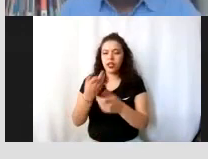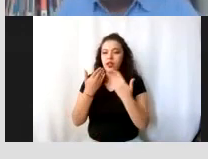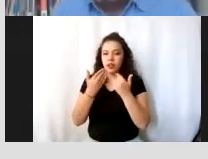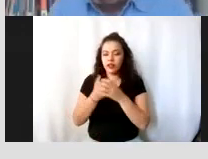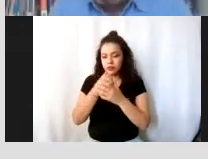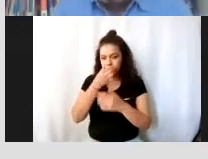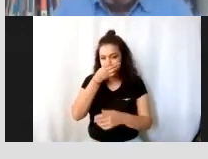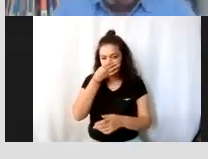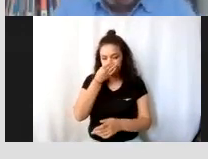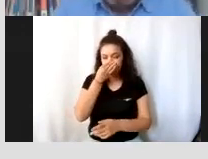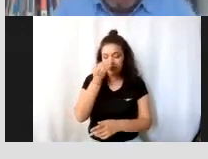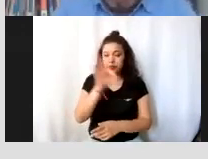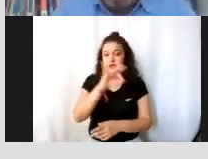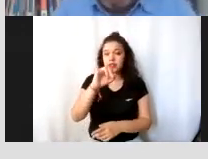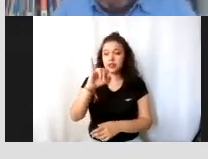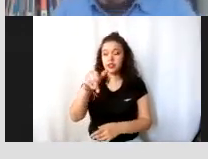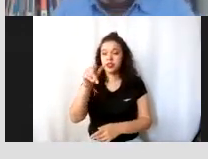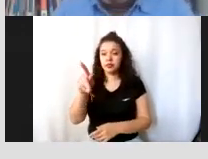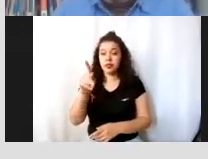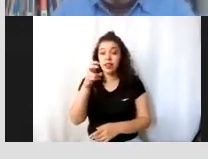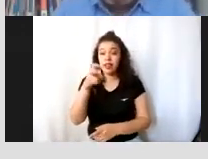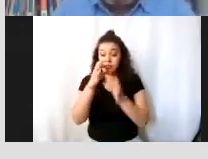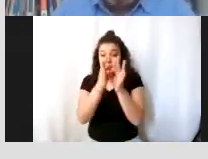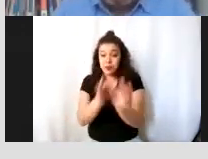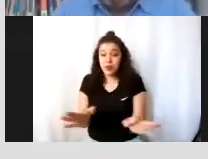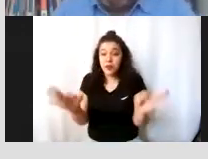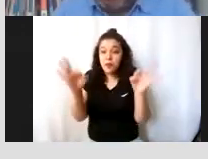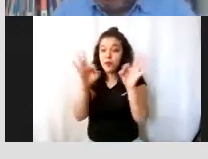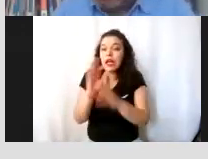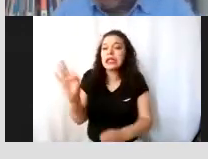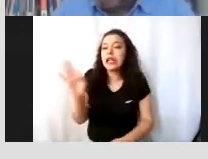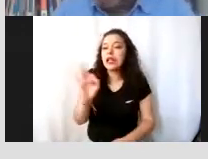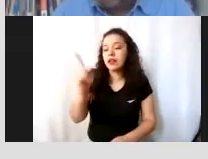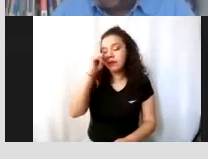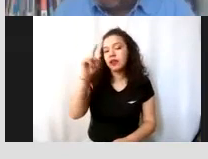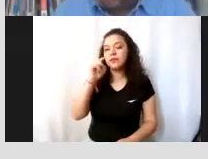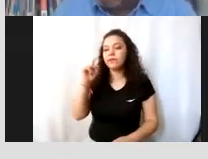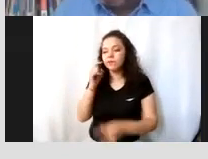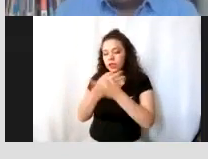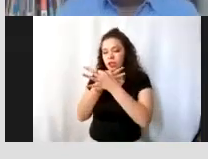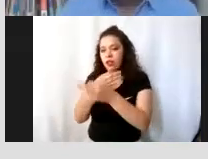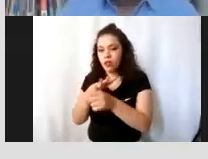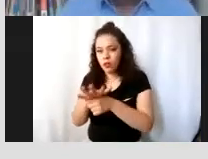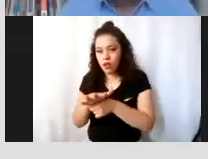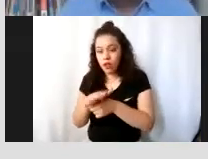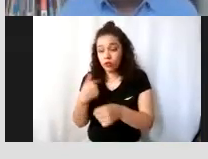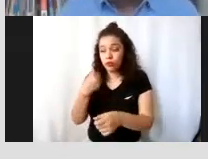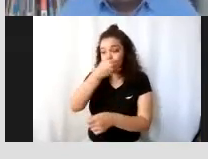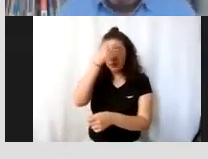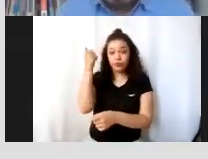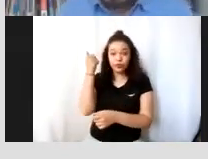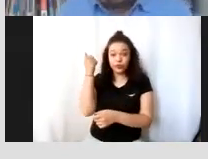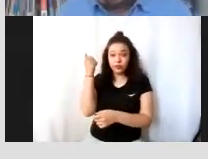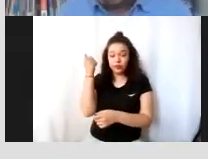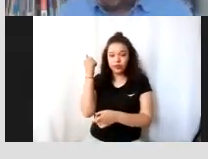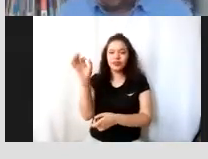Yo no sé, a lo mejor en alguna IAP es relevante el dato de la preferencia sexual. No lo sé. Pienso que